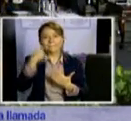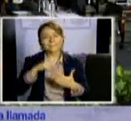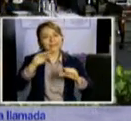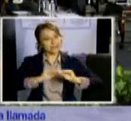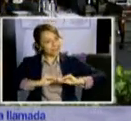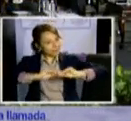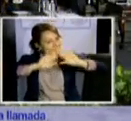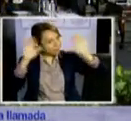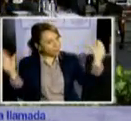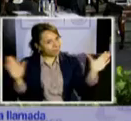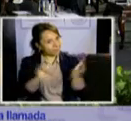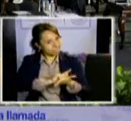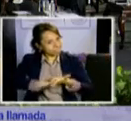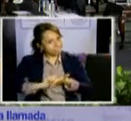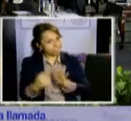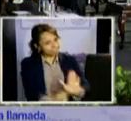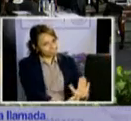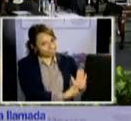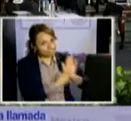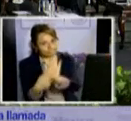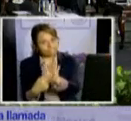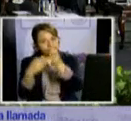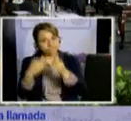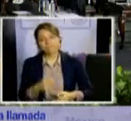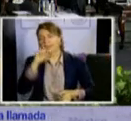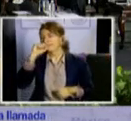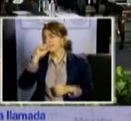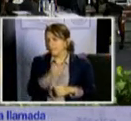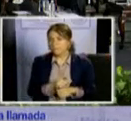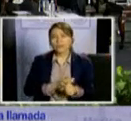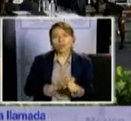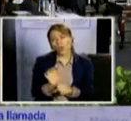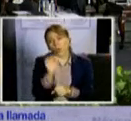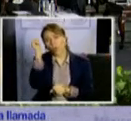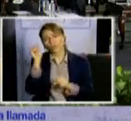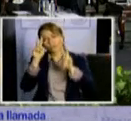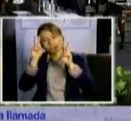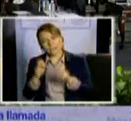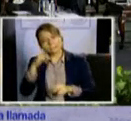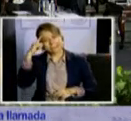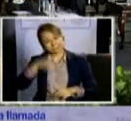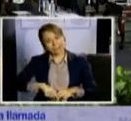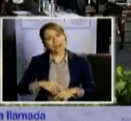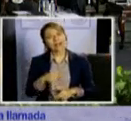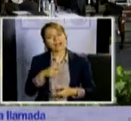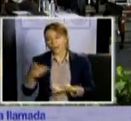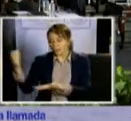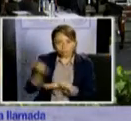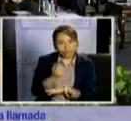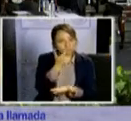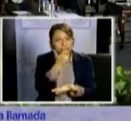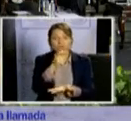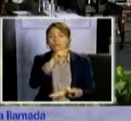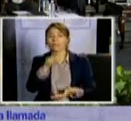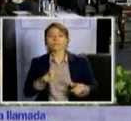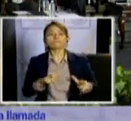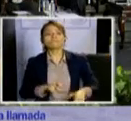recursos. Por supuesto, el tema red, de los avances en los temas de financiamiento, transparencia, garantía y reporte de